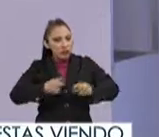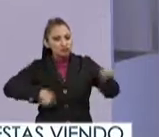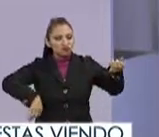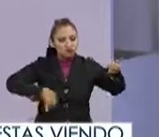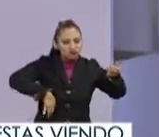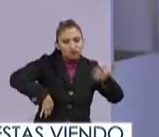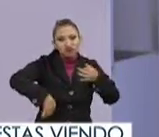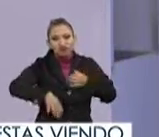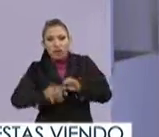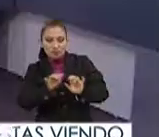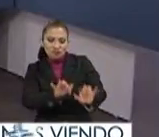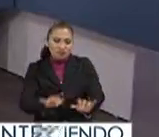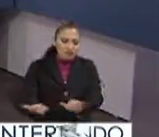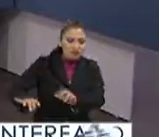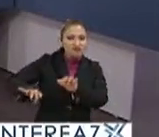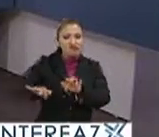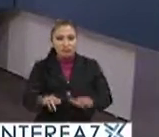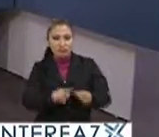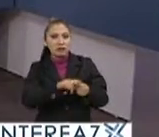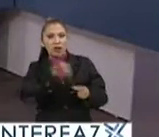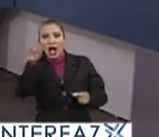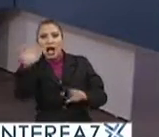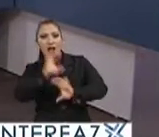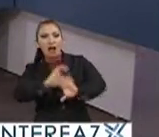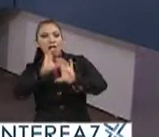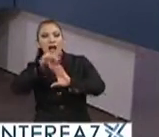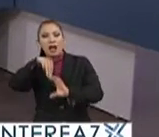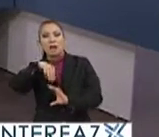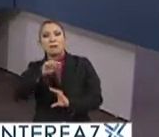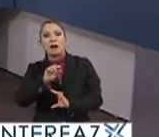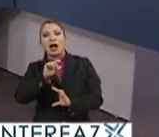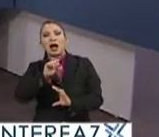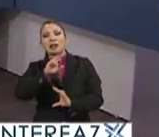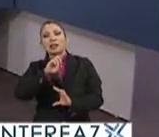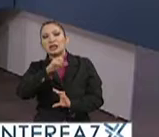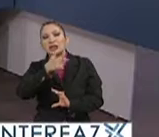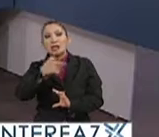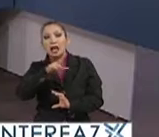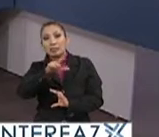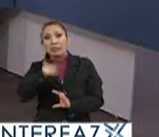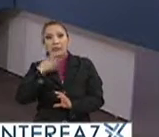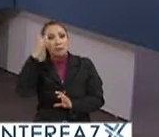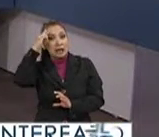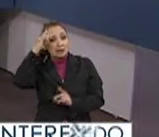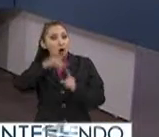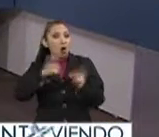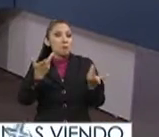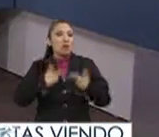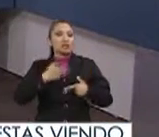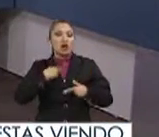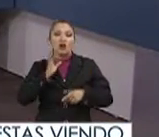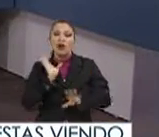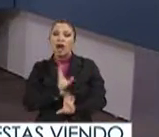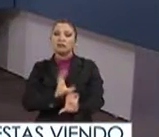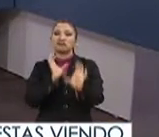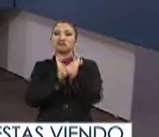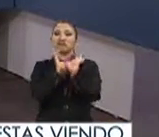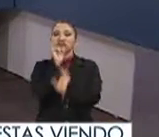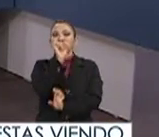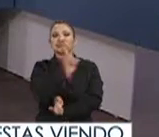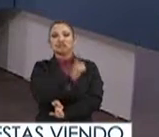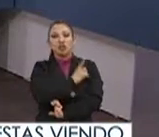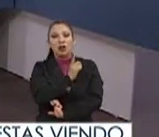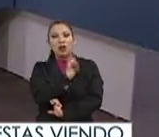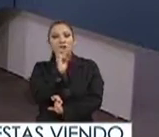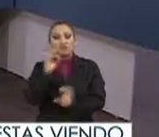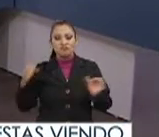tenemos puede ser desde un pianista hasta el coro de madrigalistas de Bellas Artes, por ejemplo, ¿no? O solistas ensamble del INBA, que también es una agrupación